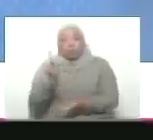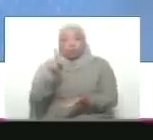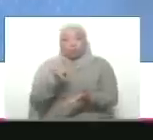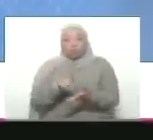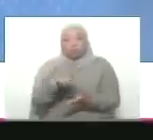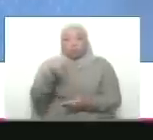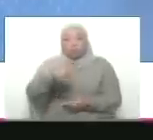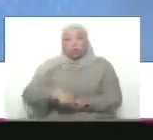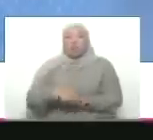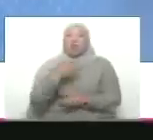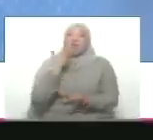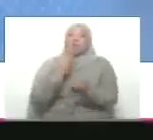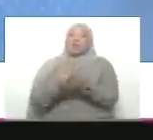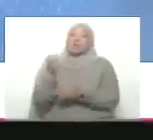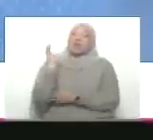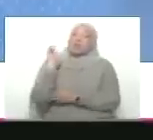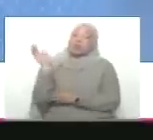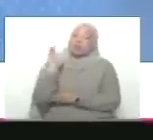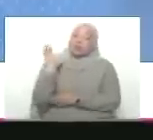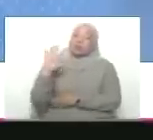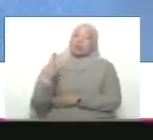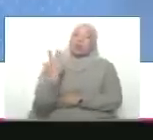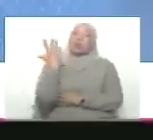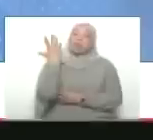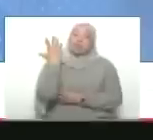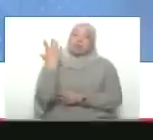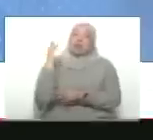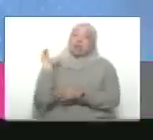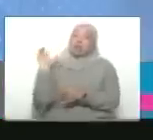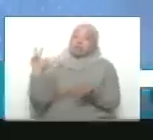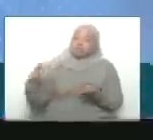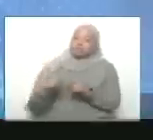ministros Gracias por recibirnos en esta quinta